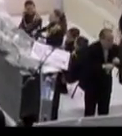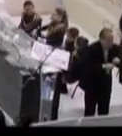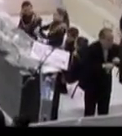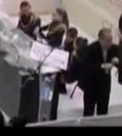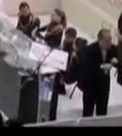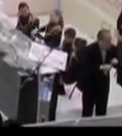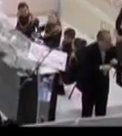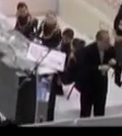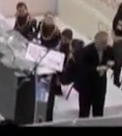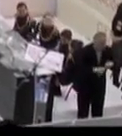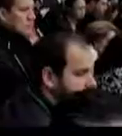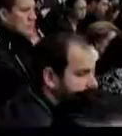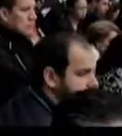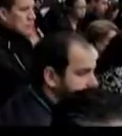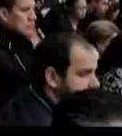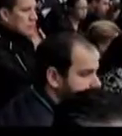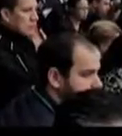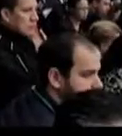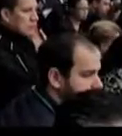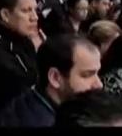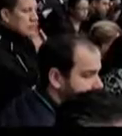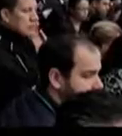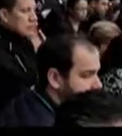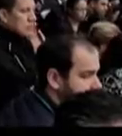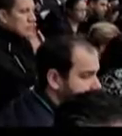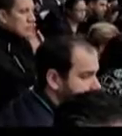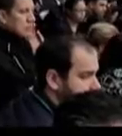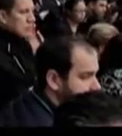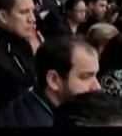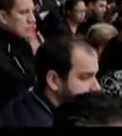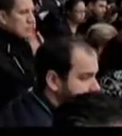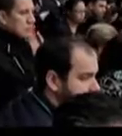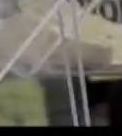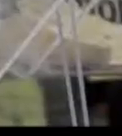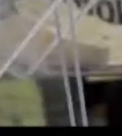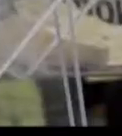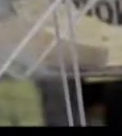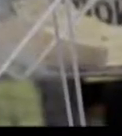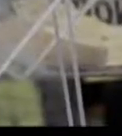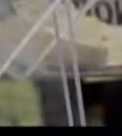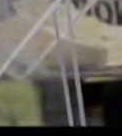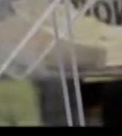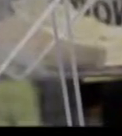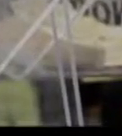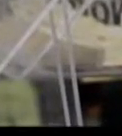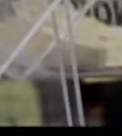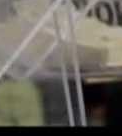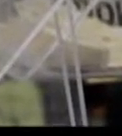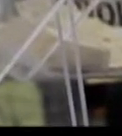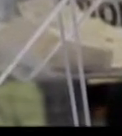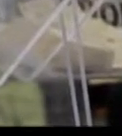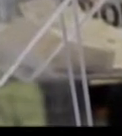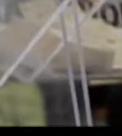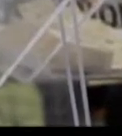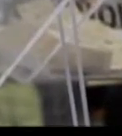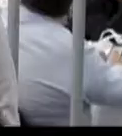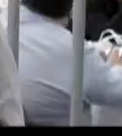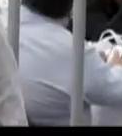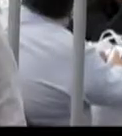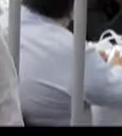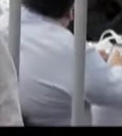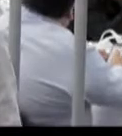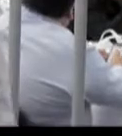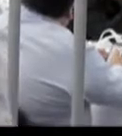todas las áreas de desarrollo de los individuos, para así darle la importancia que tiene la educación artística. Que lejos de ver una